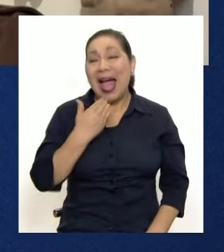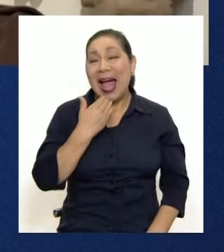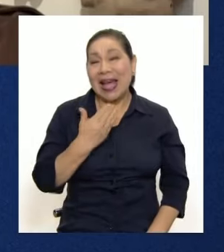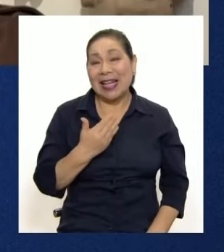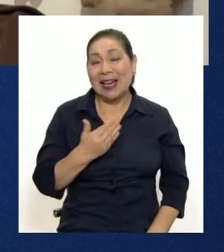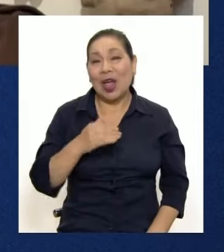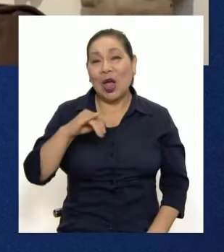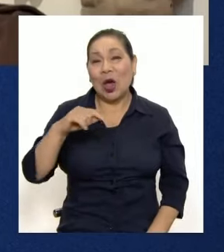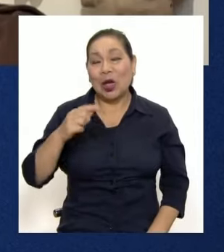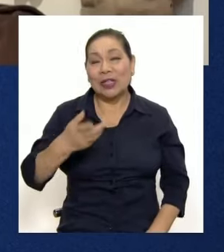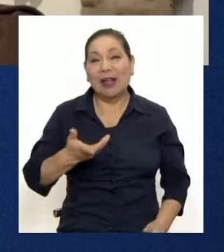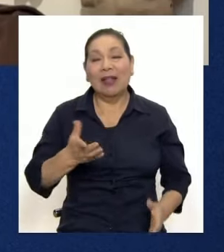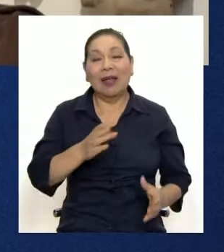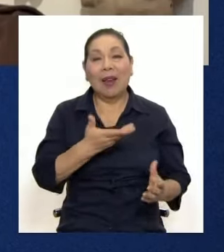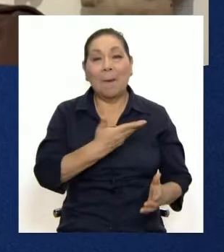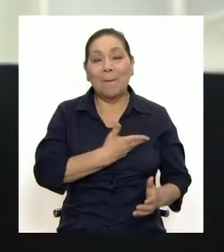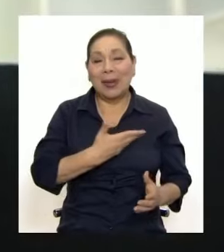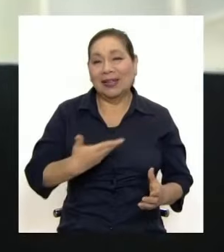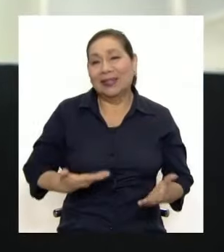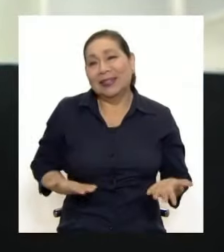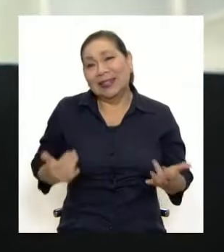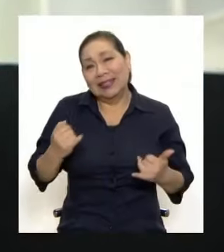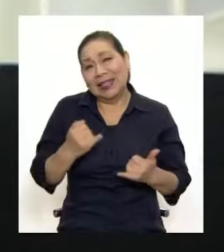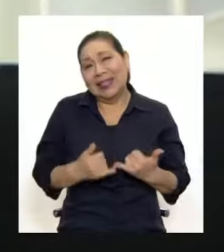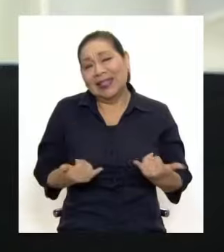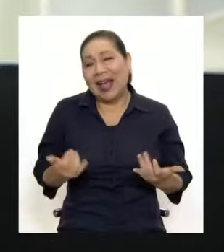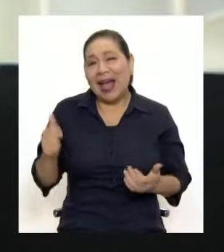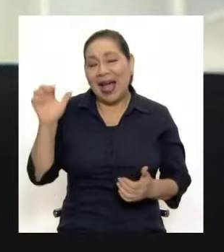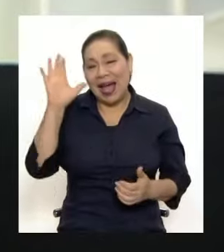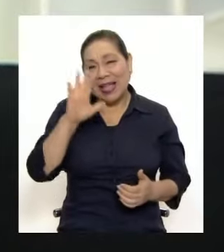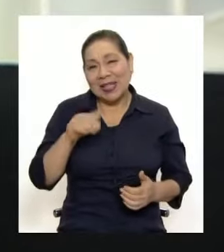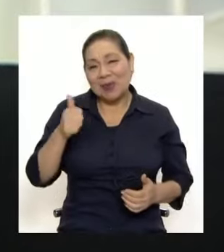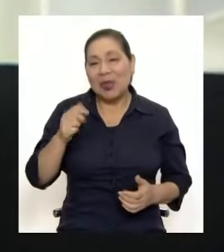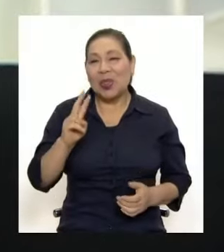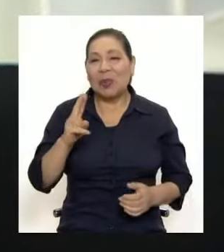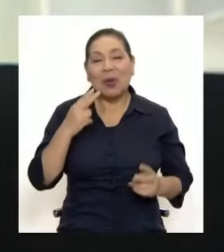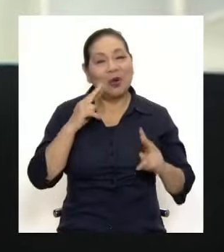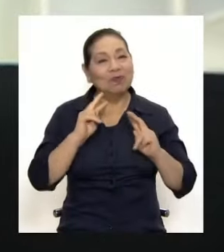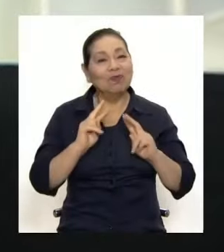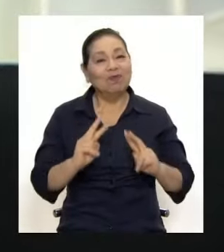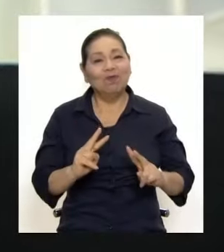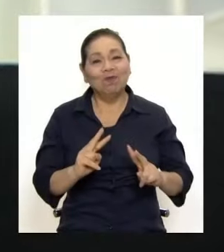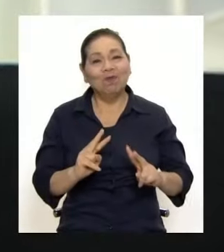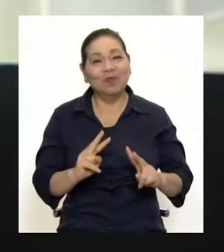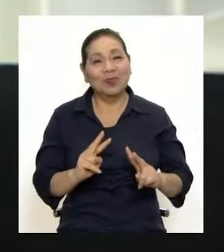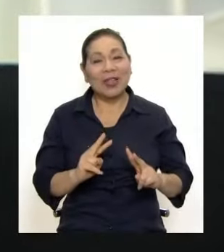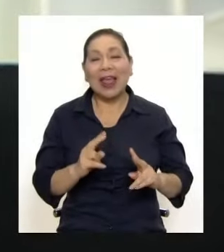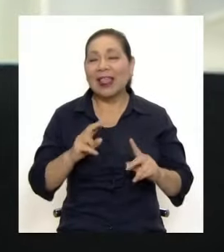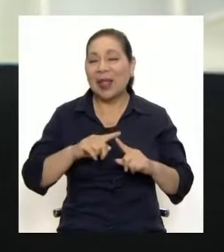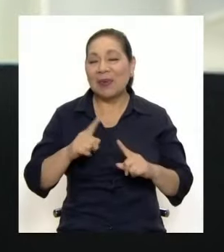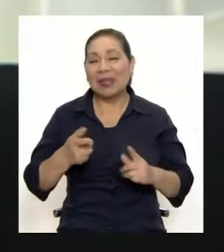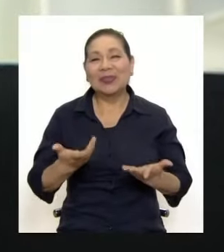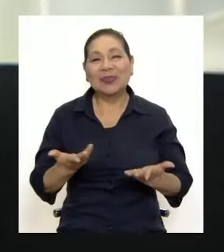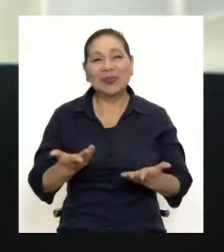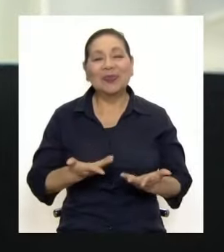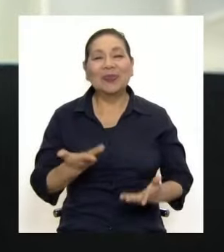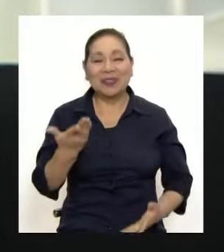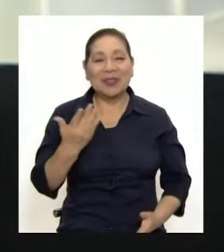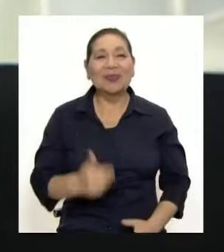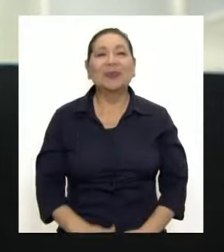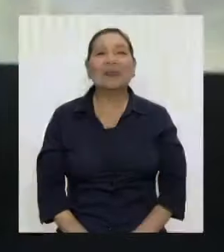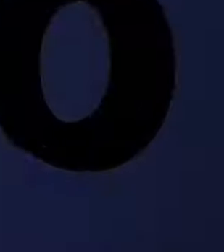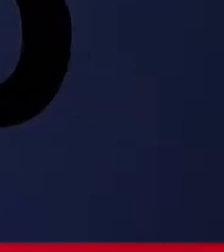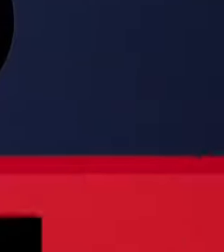José klin presidente de canatur amigos Nos despedimos de Asia Pacífico 2024 sí usted en sintonía tv Perú y Tv Perú noticias